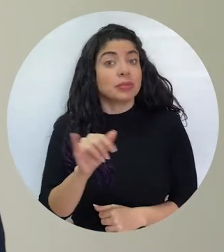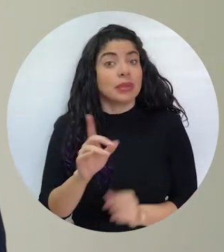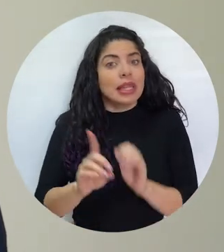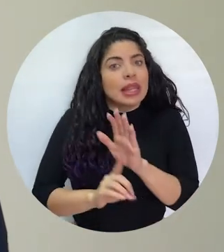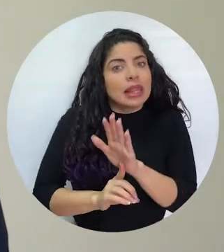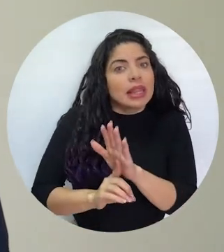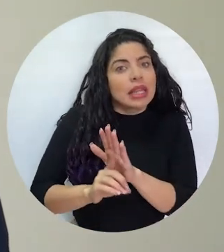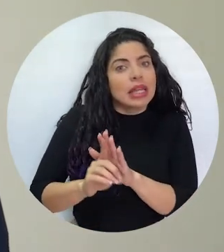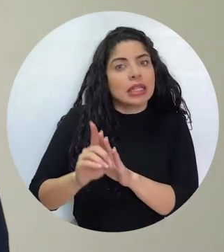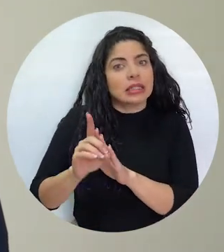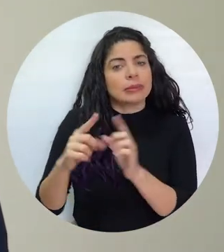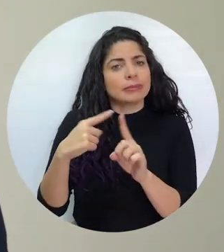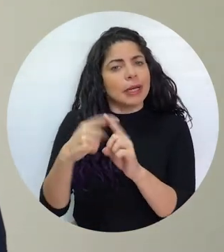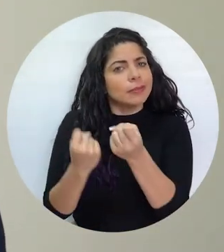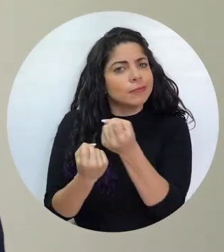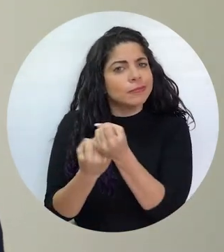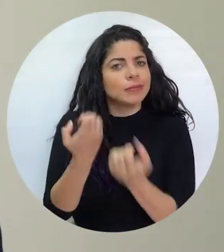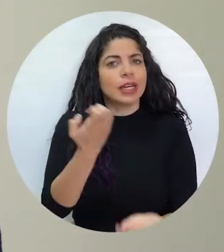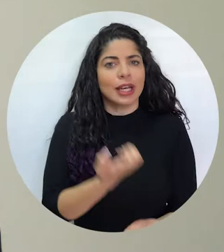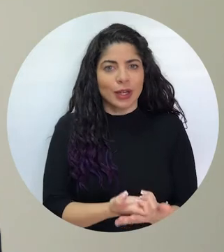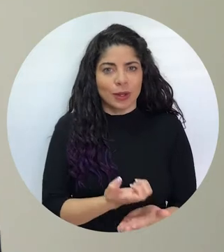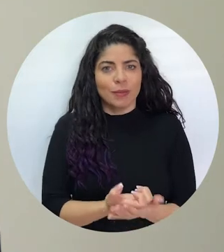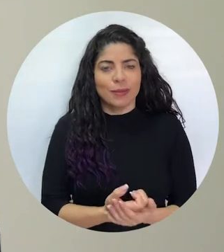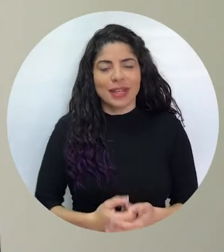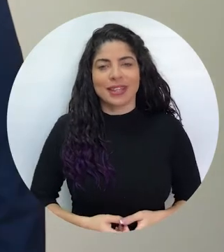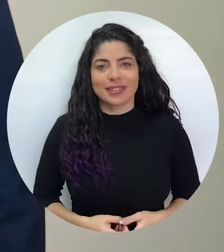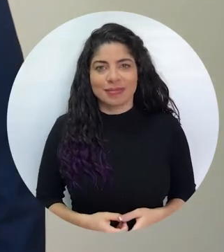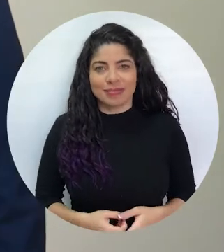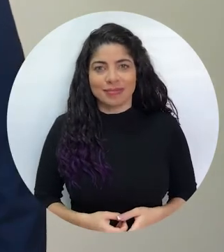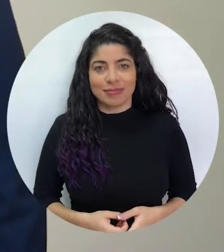como para el desarrollo e impulso de la economía.